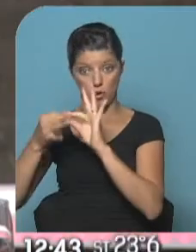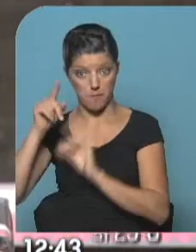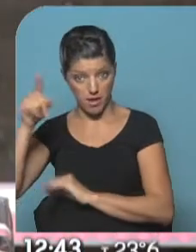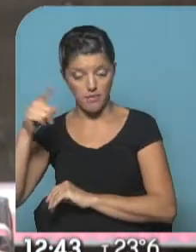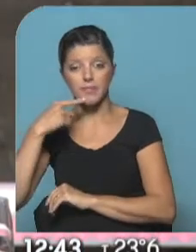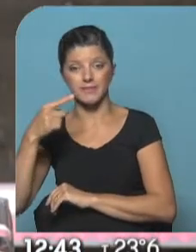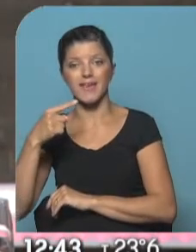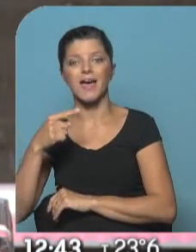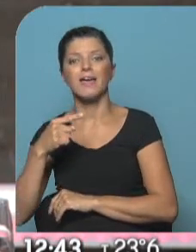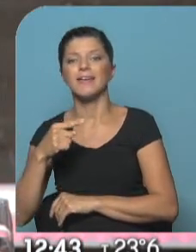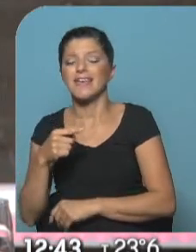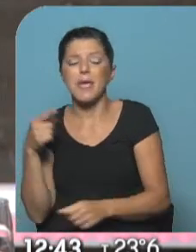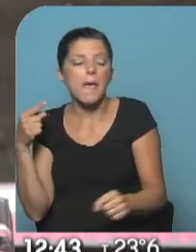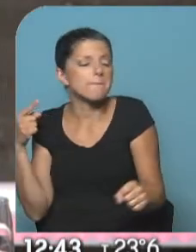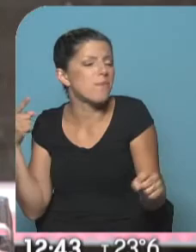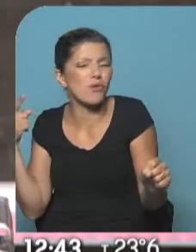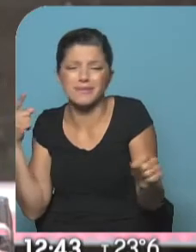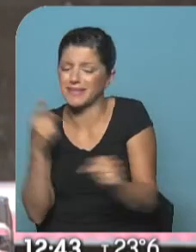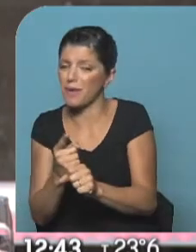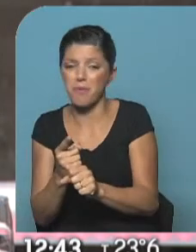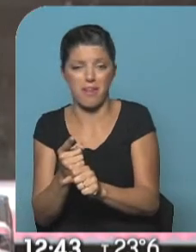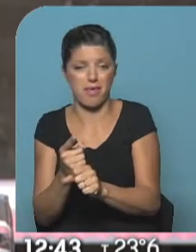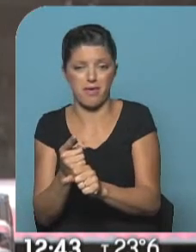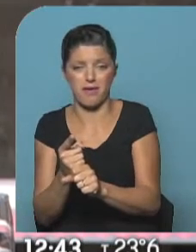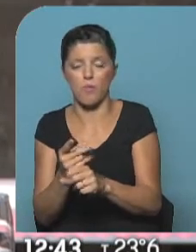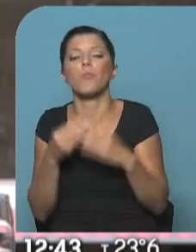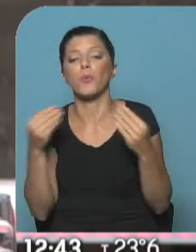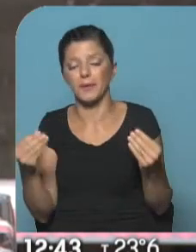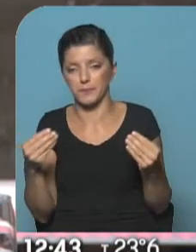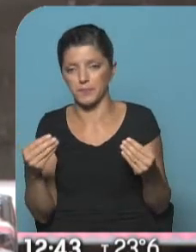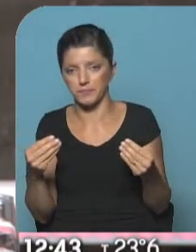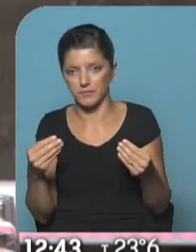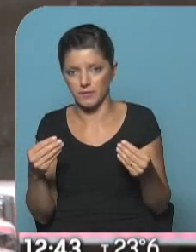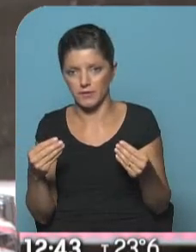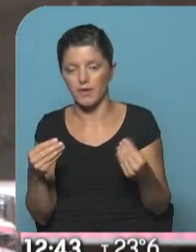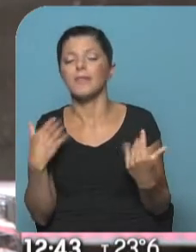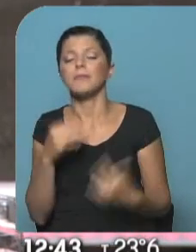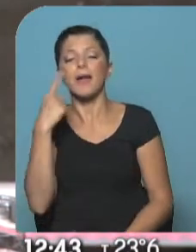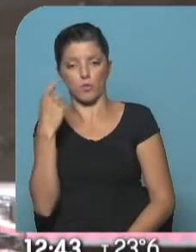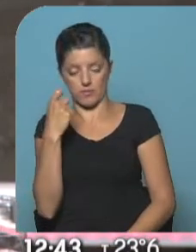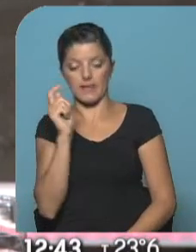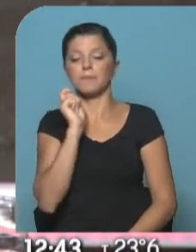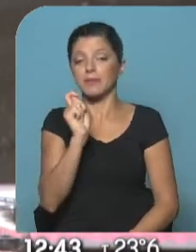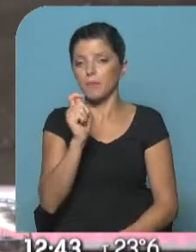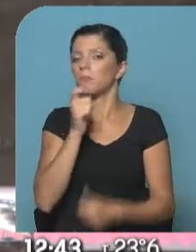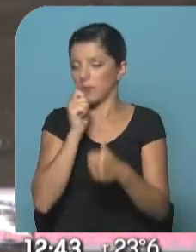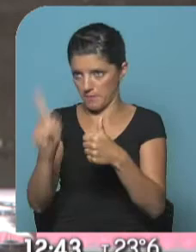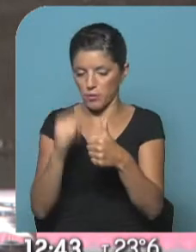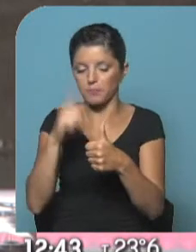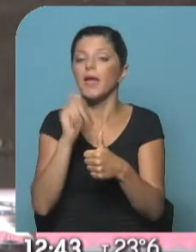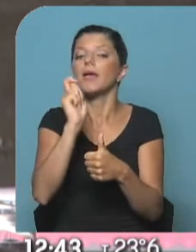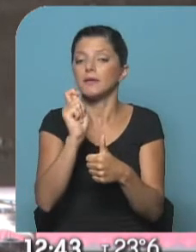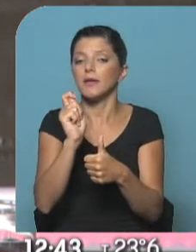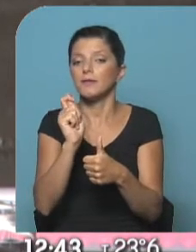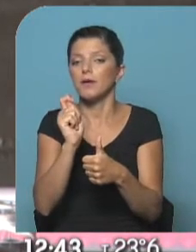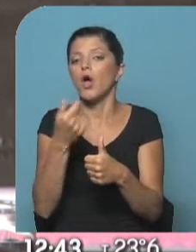que calculaba que era imposible porque el rango era detectar quiénes habían hecho, por ejemplo, quiénes estaban en riesgo